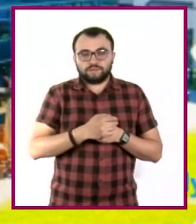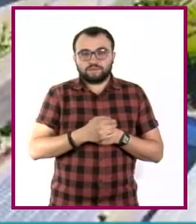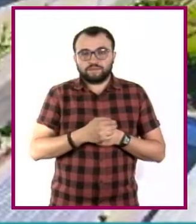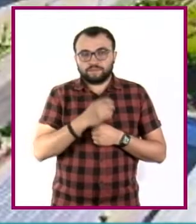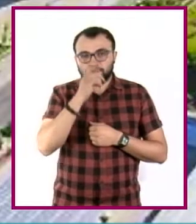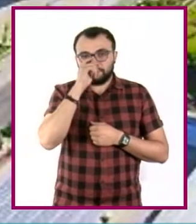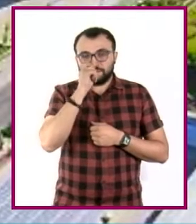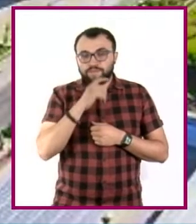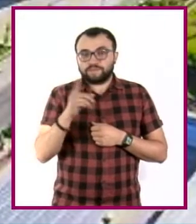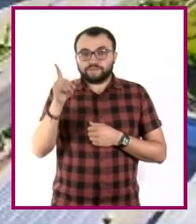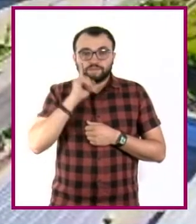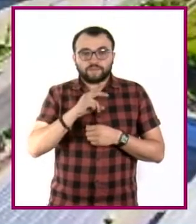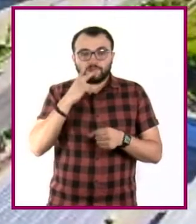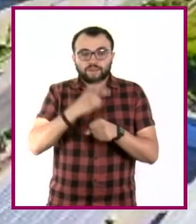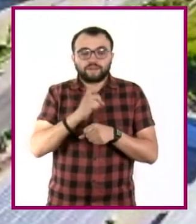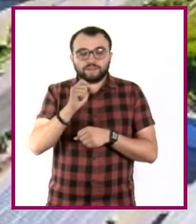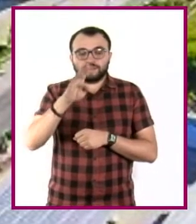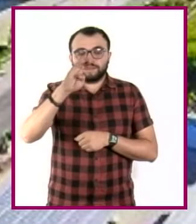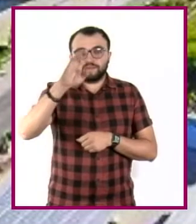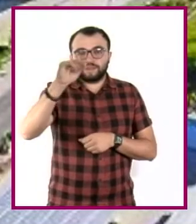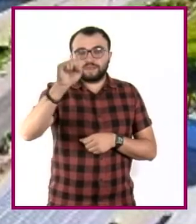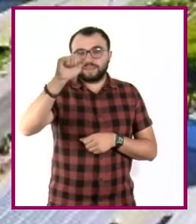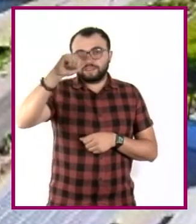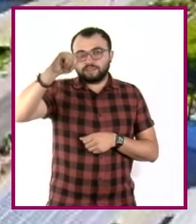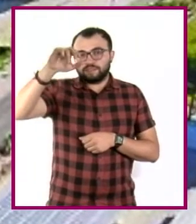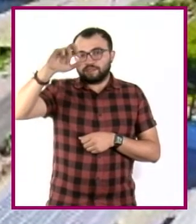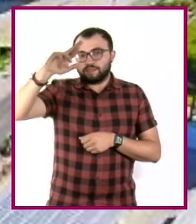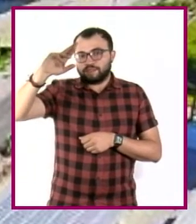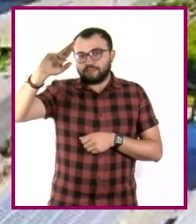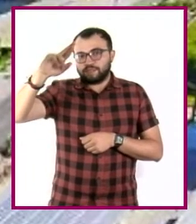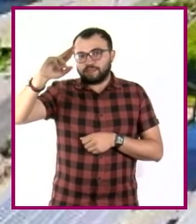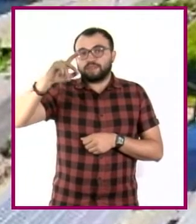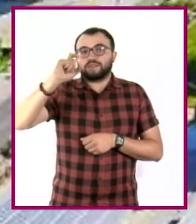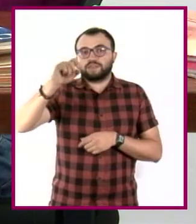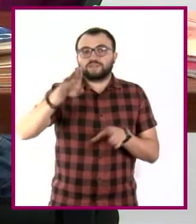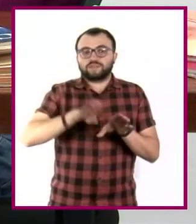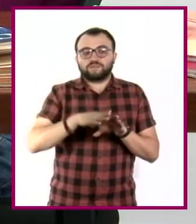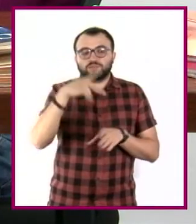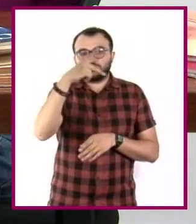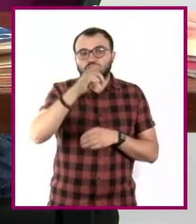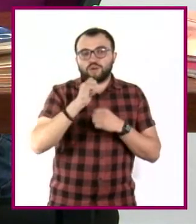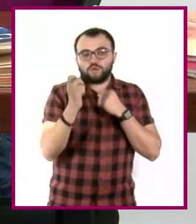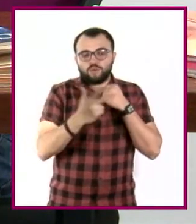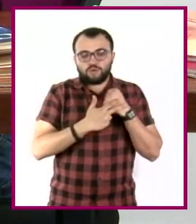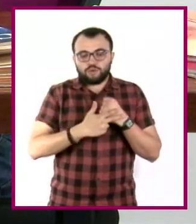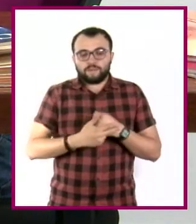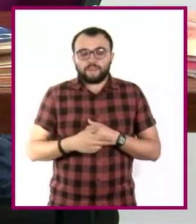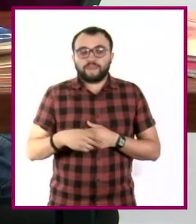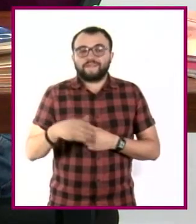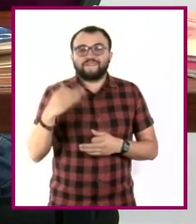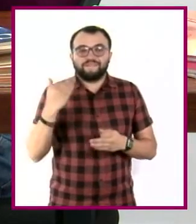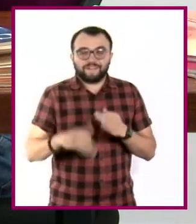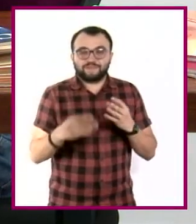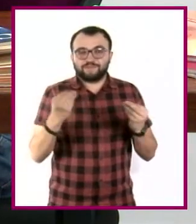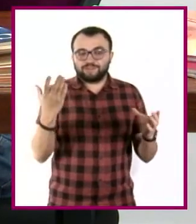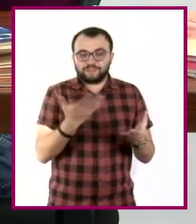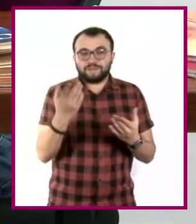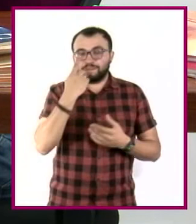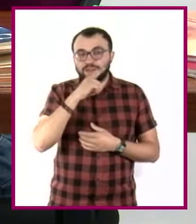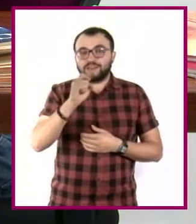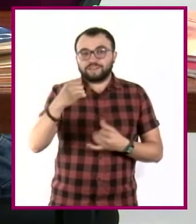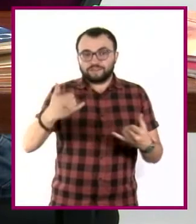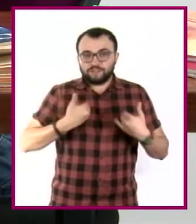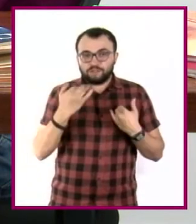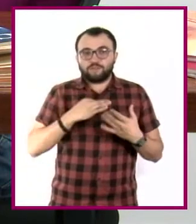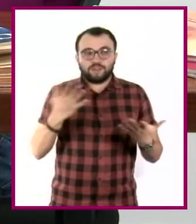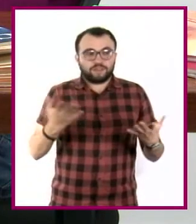Innsbruck. Y la segunda es la beca Santander para estudiar en la Universidad Autónoma de Madrid. Sin embargo, todavía hay mucho que hacer para que los jóvenes